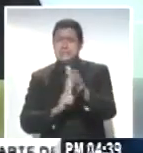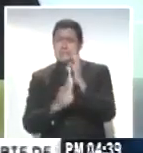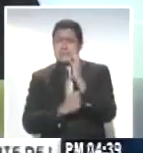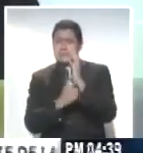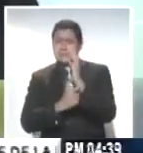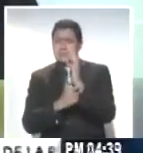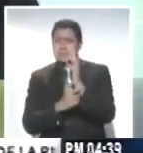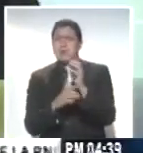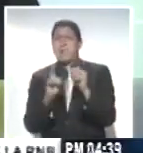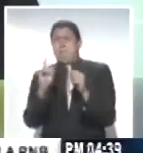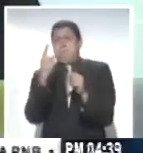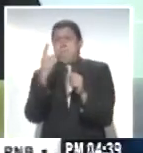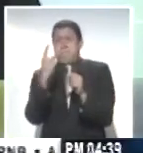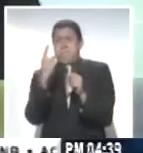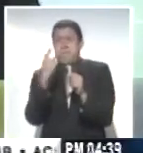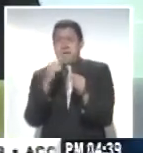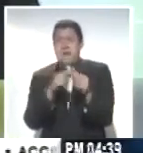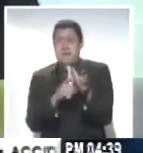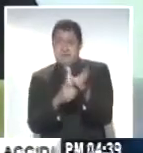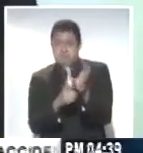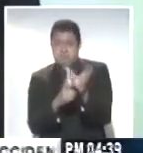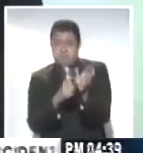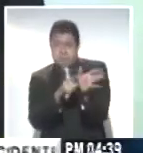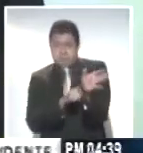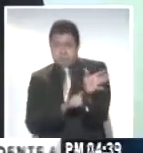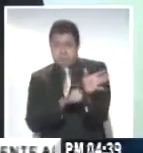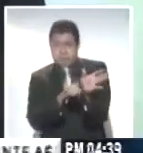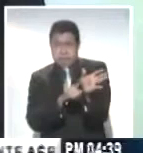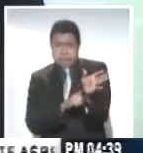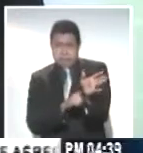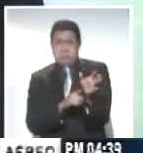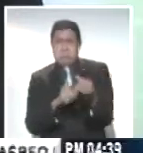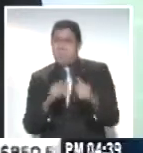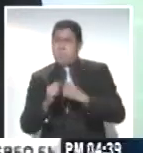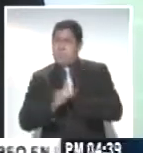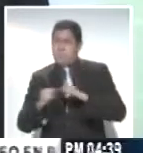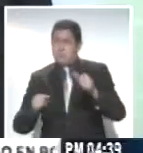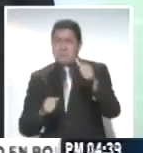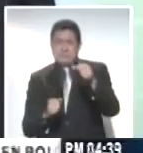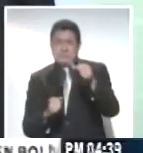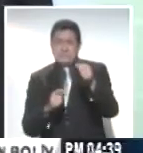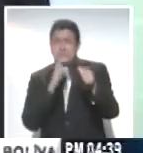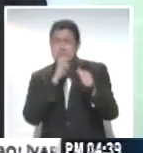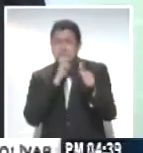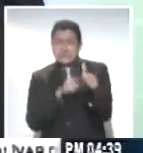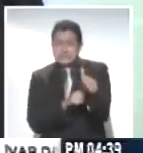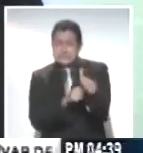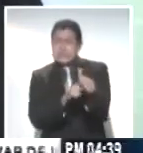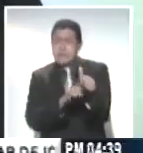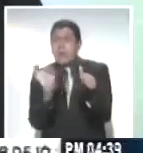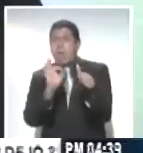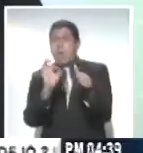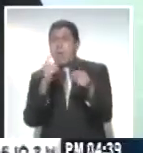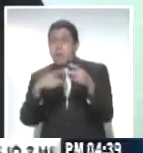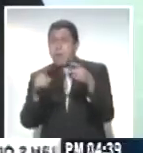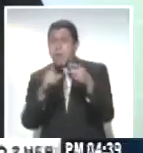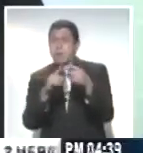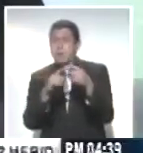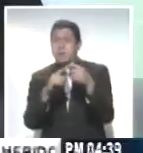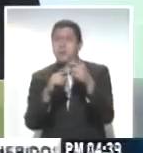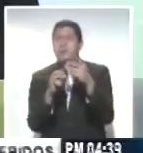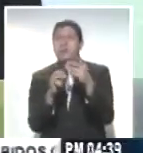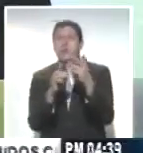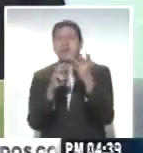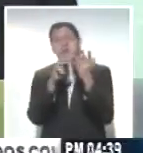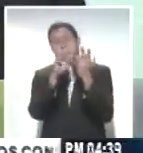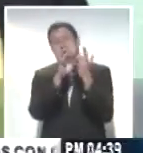nivel del primer compartimiento extensor, donde la persona tiene limitación para mover su pulgar, o simplemente tengan tendinitis en los dedos largos